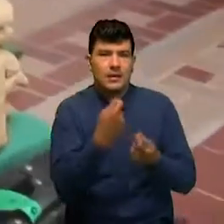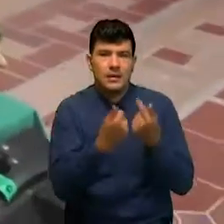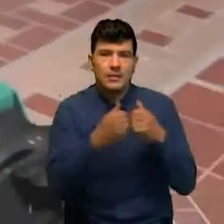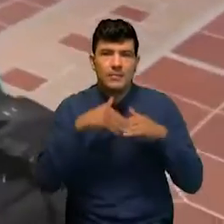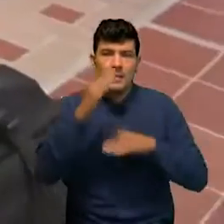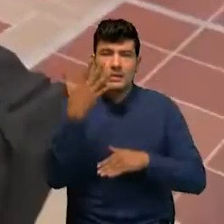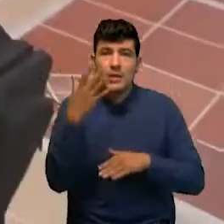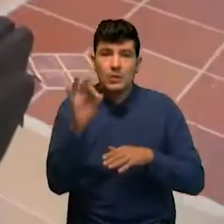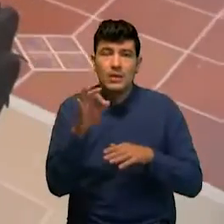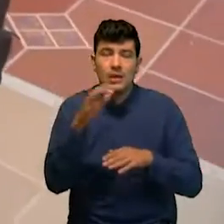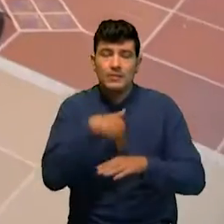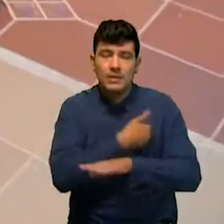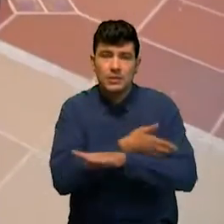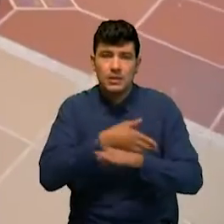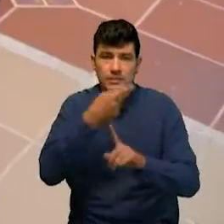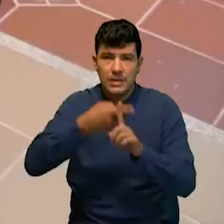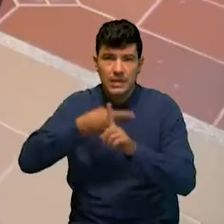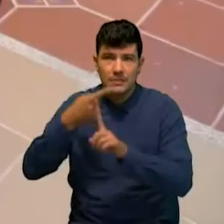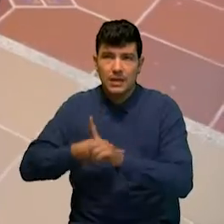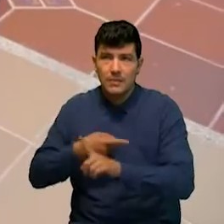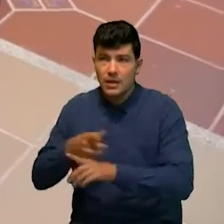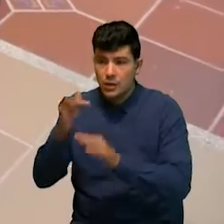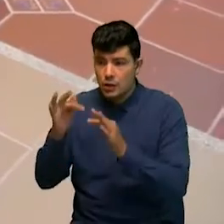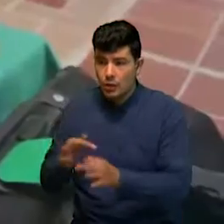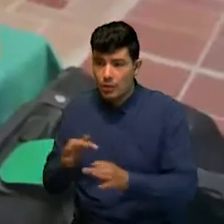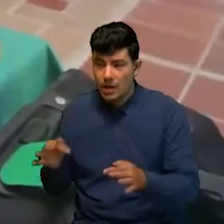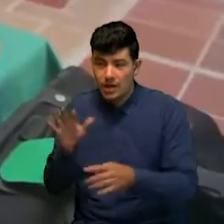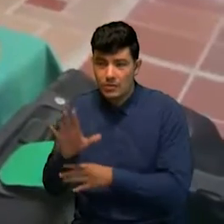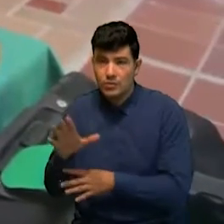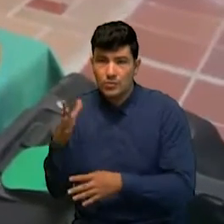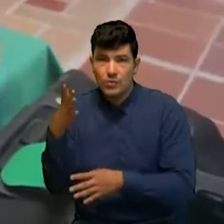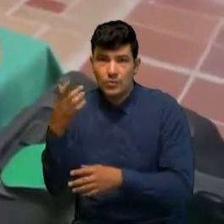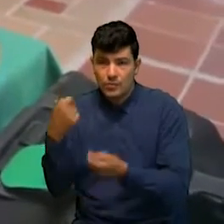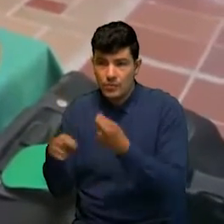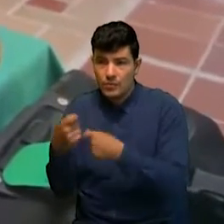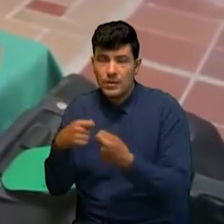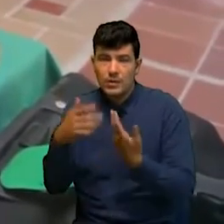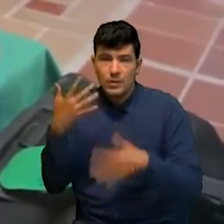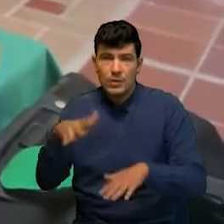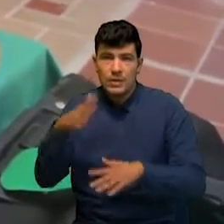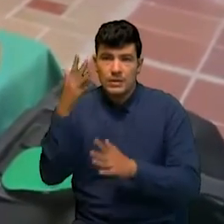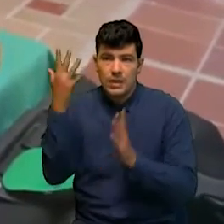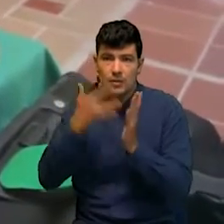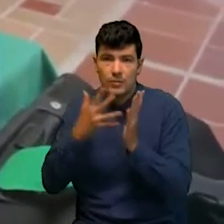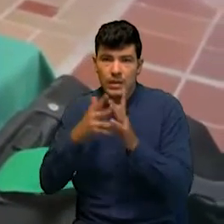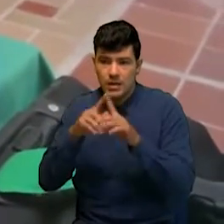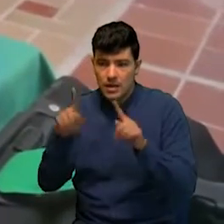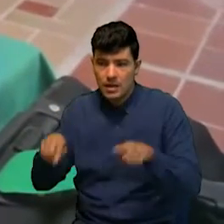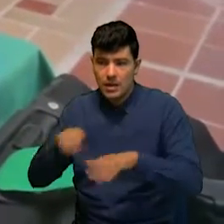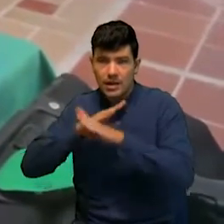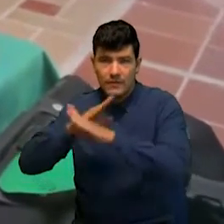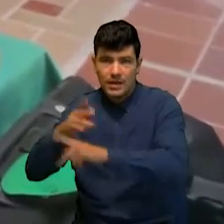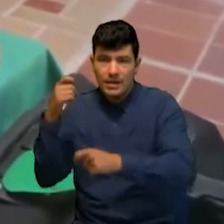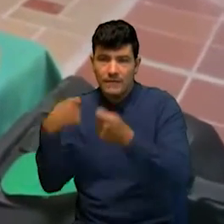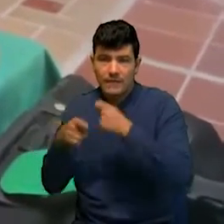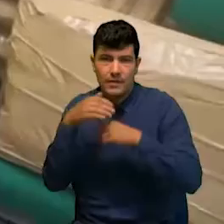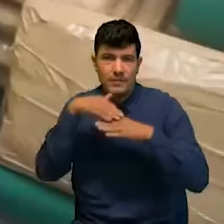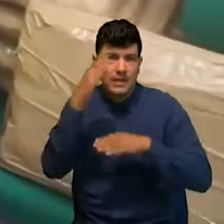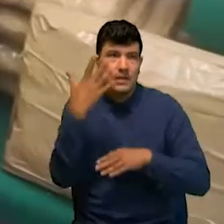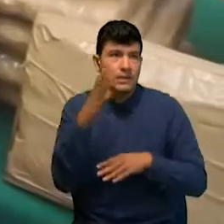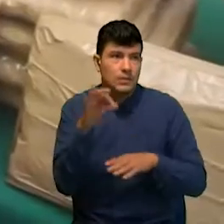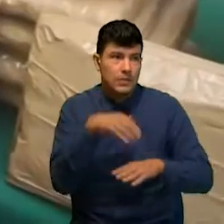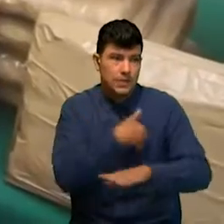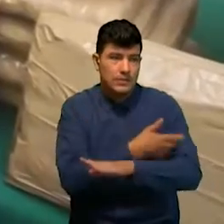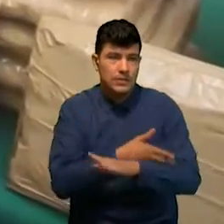pesos en total se habrían obtenido de esta narco encomienda cinco mil dosis cuyo valor supera los 50 millones